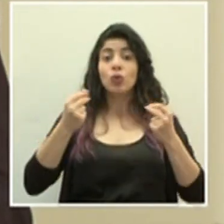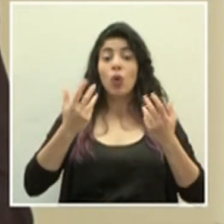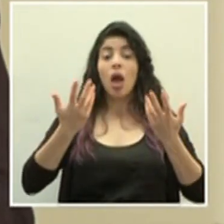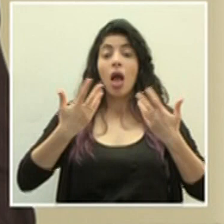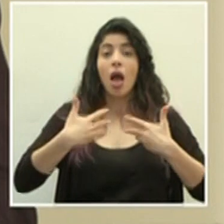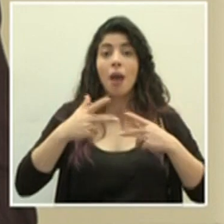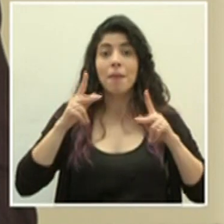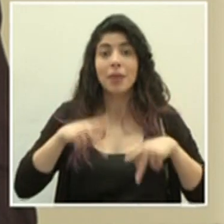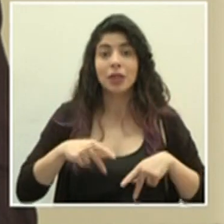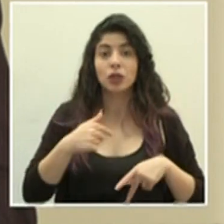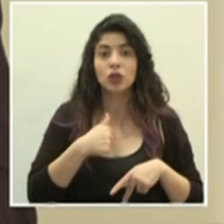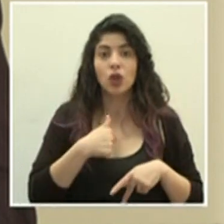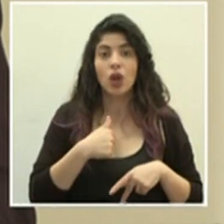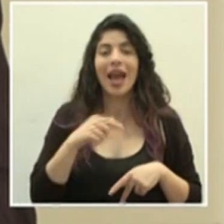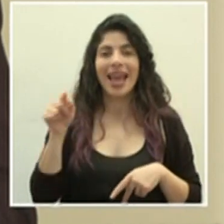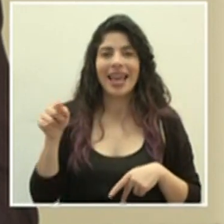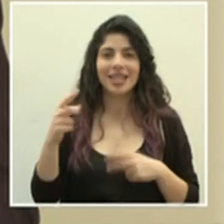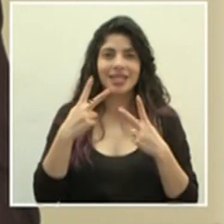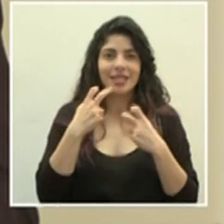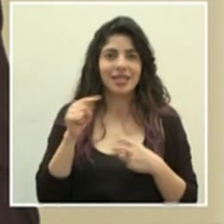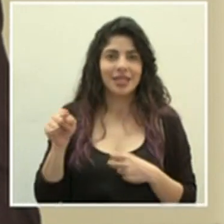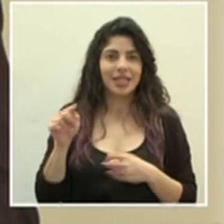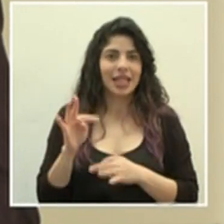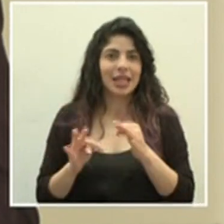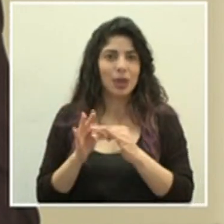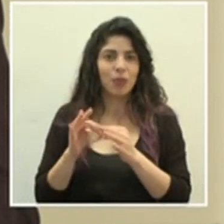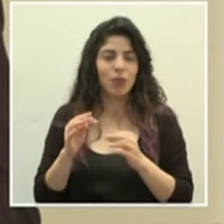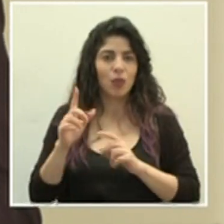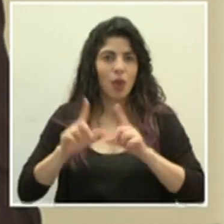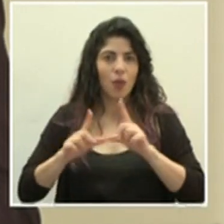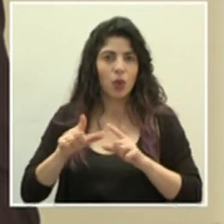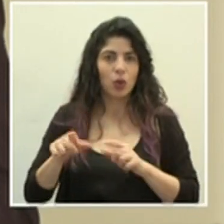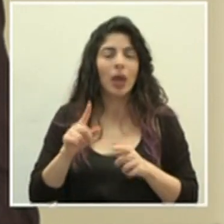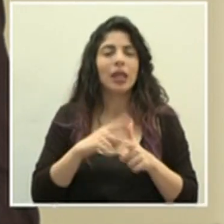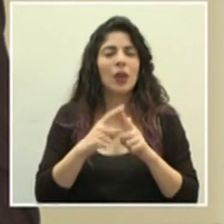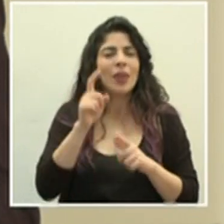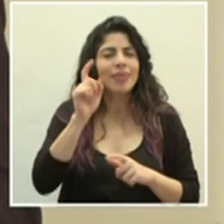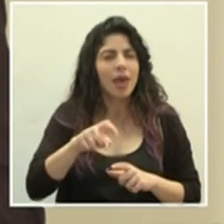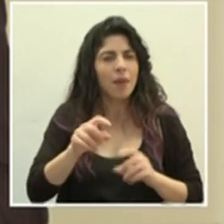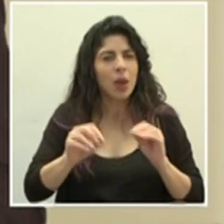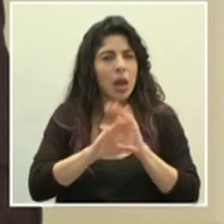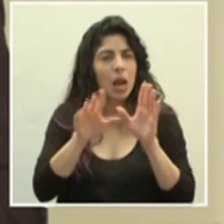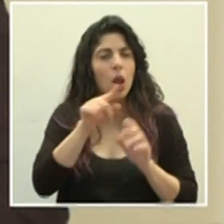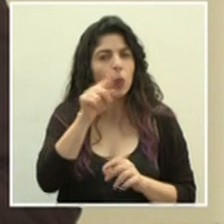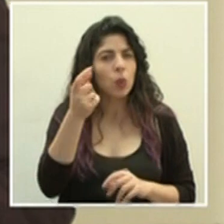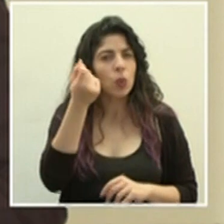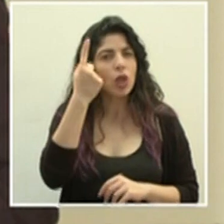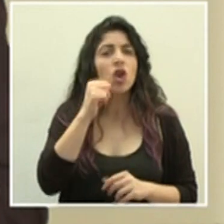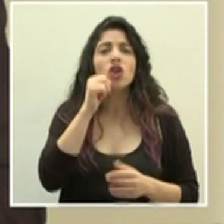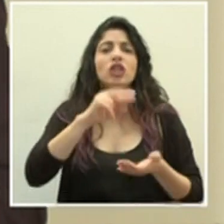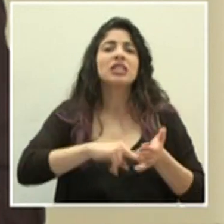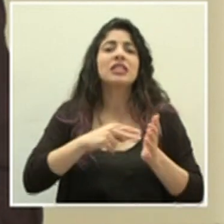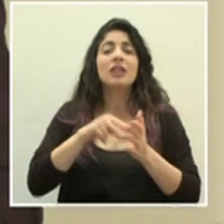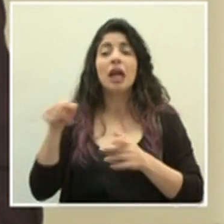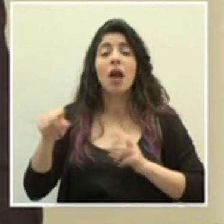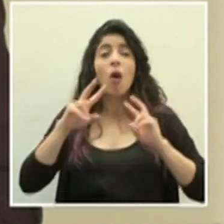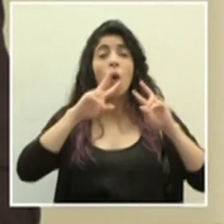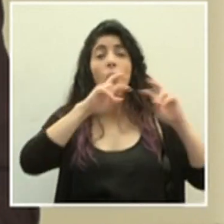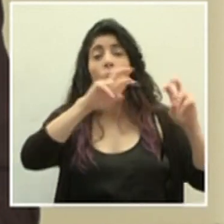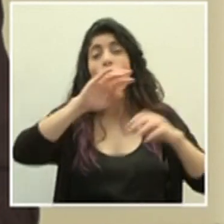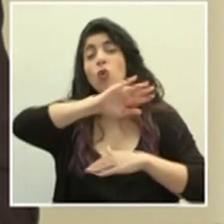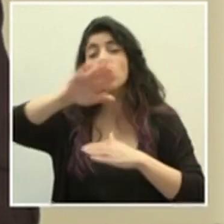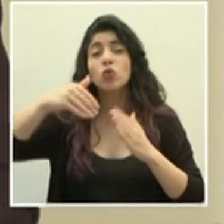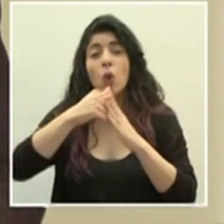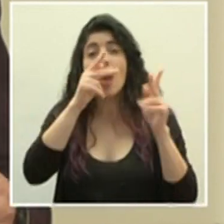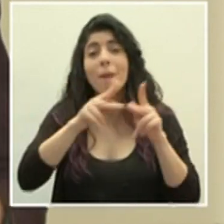una persona. Entonces, igual tenemos que definir muy claramente que acá no se trata de hacer pruebas para toda la población,